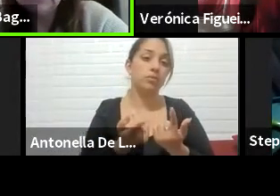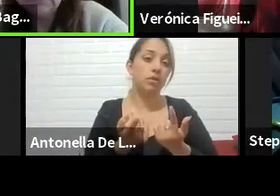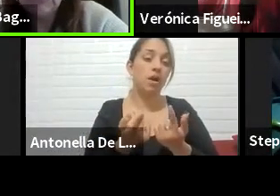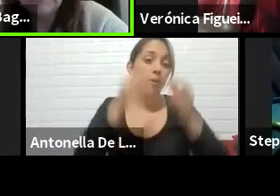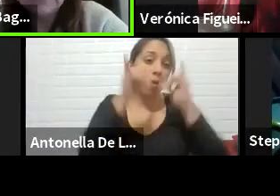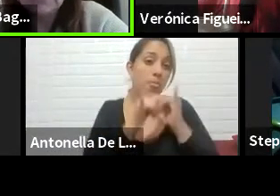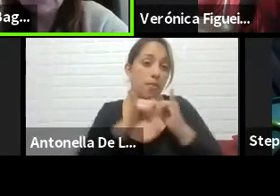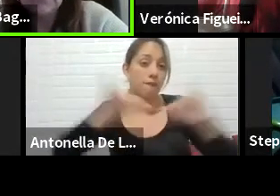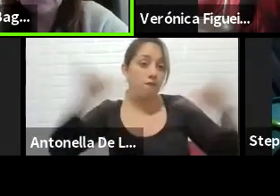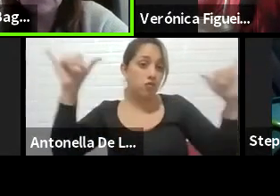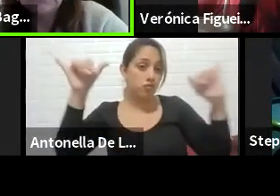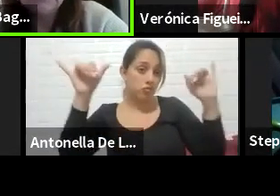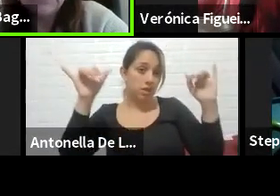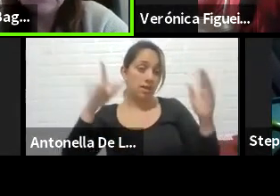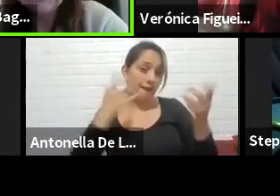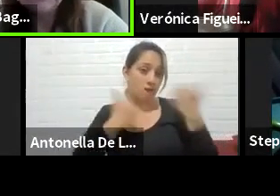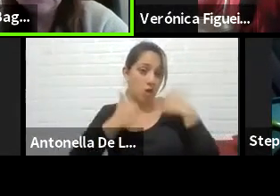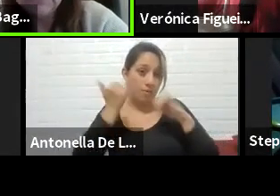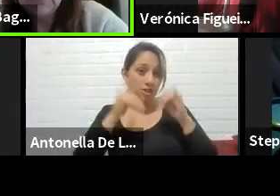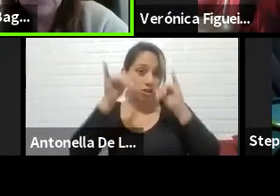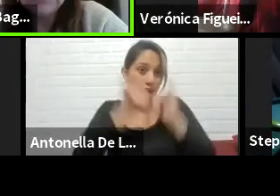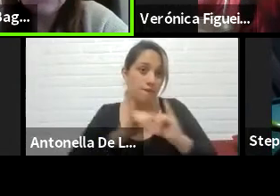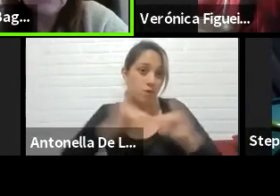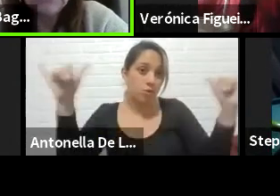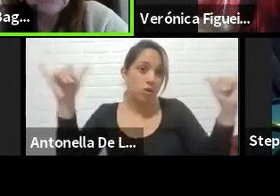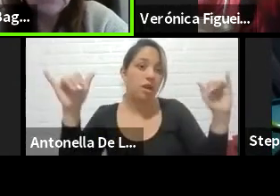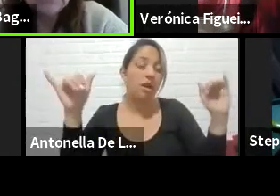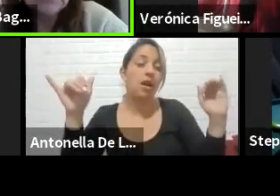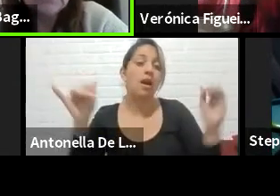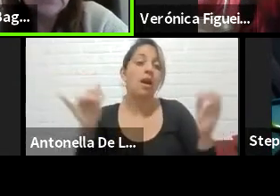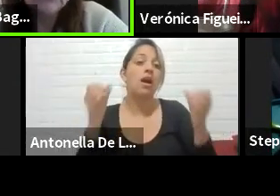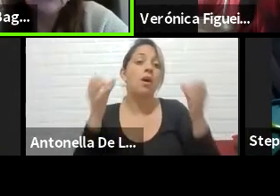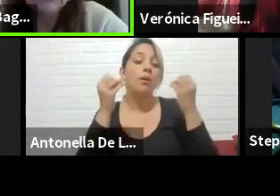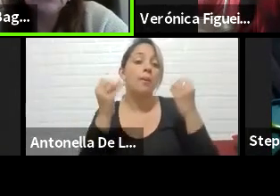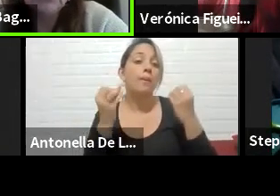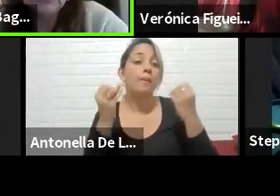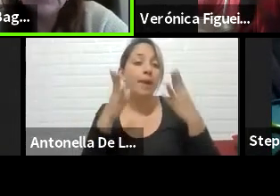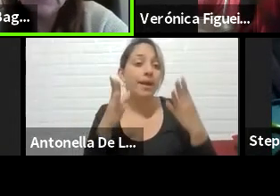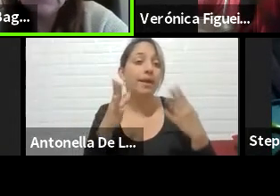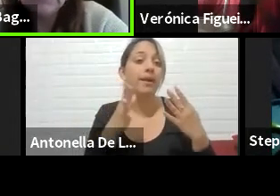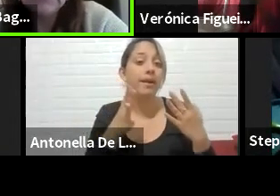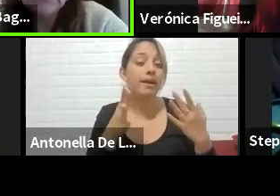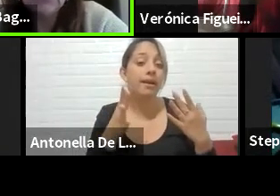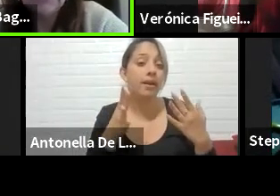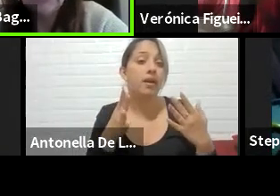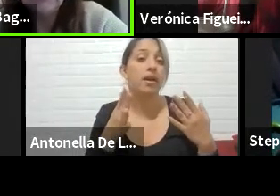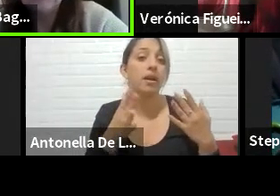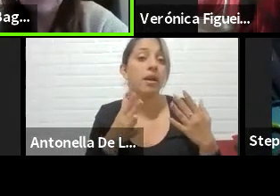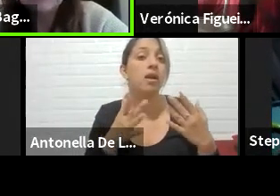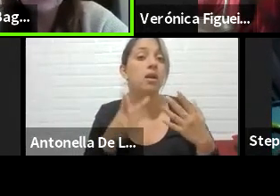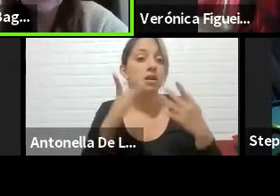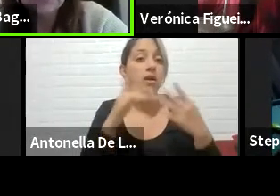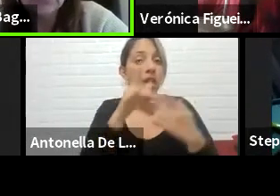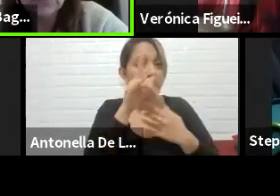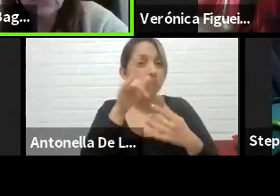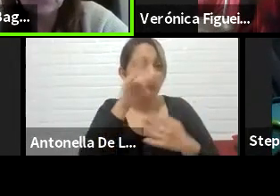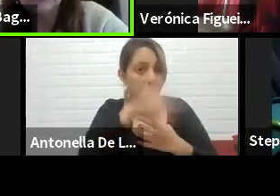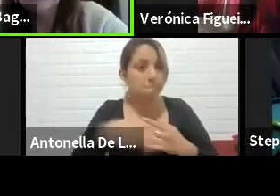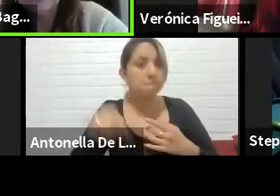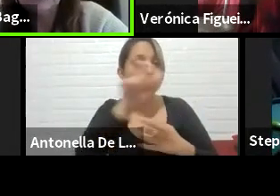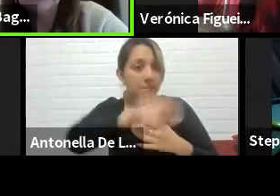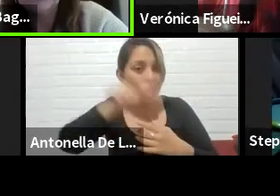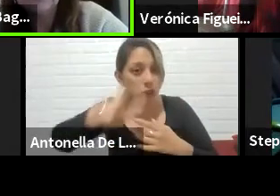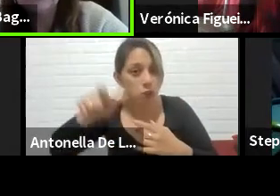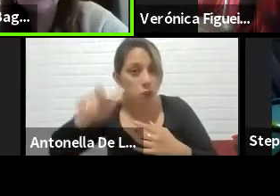difundir esta información para que sea tenida en cuenta tanto desde un punto de vista académico para la formación de los